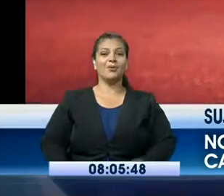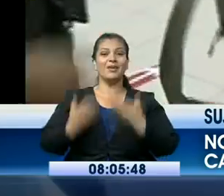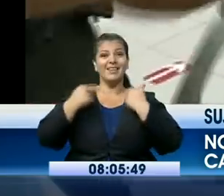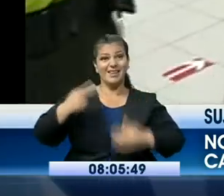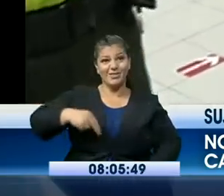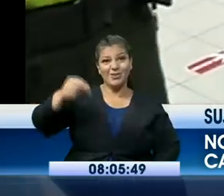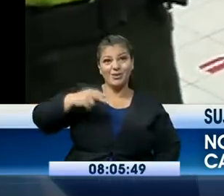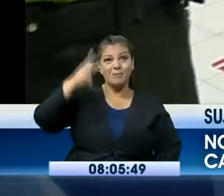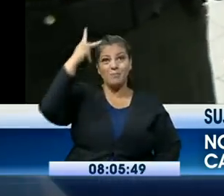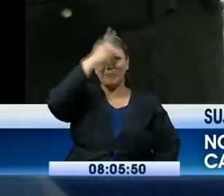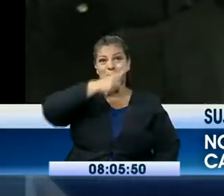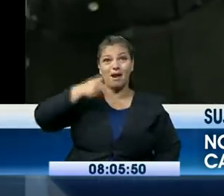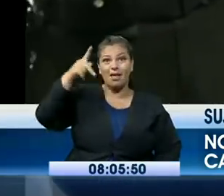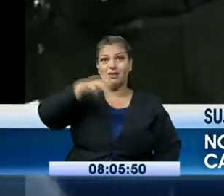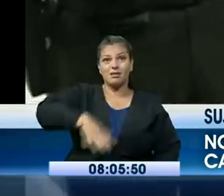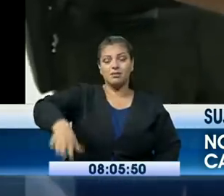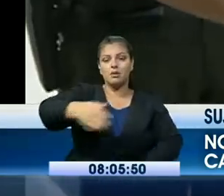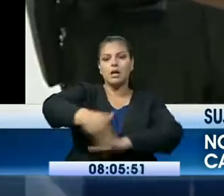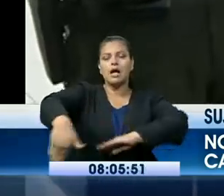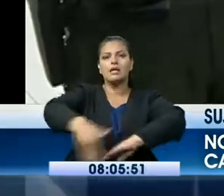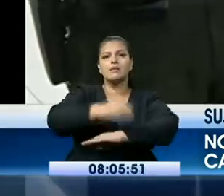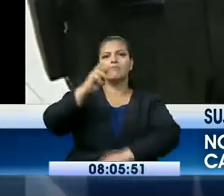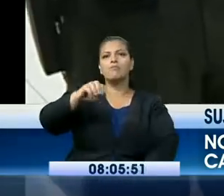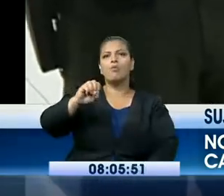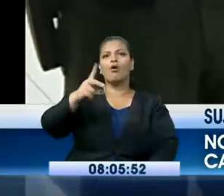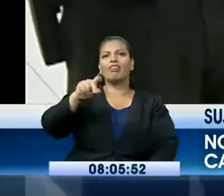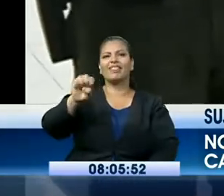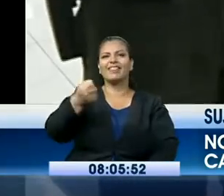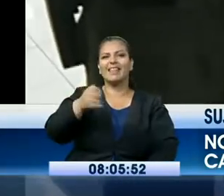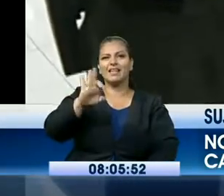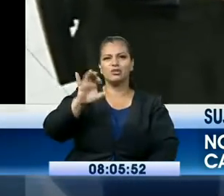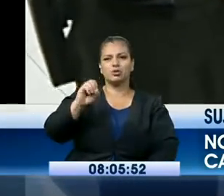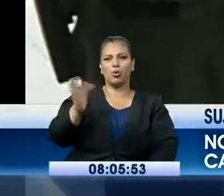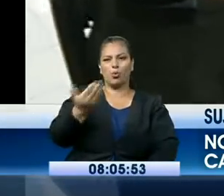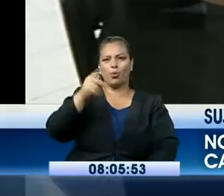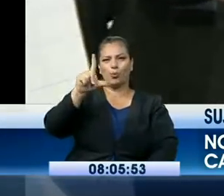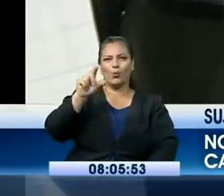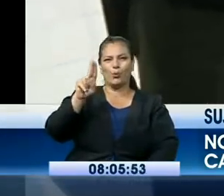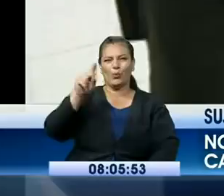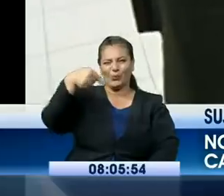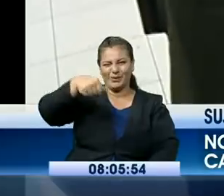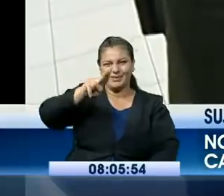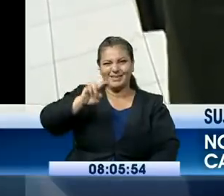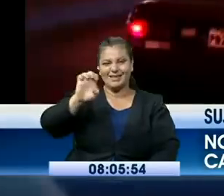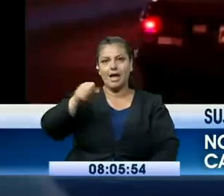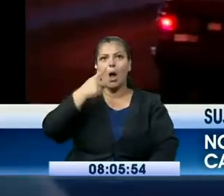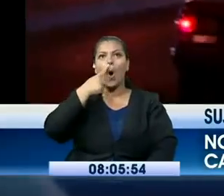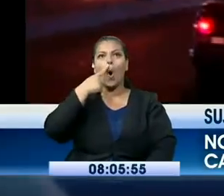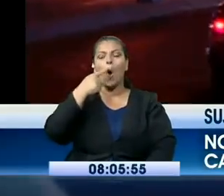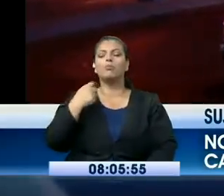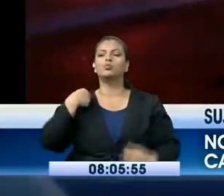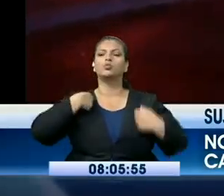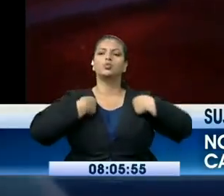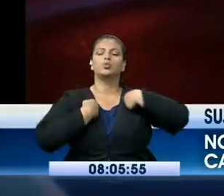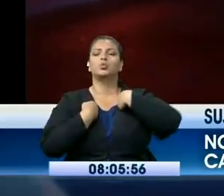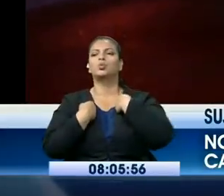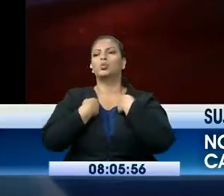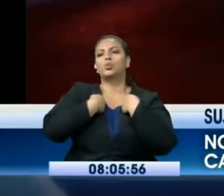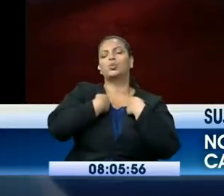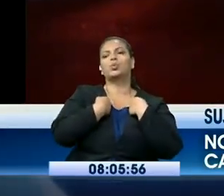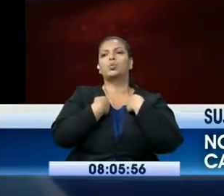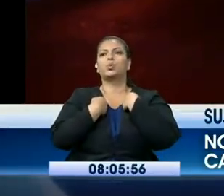con una cartuchera entre sus pertenencias se presume que el individuo pretendía cometer